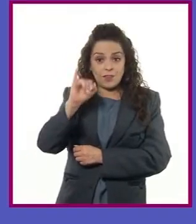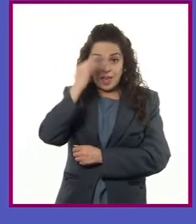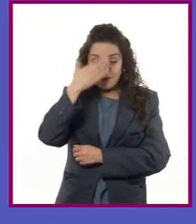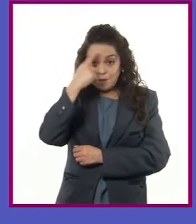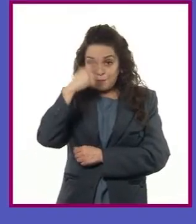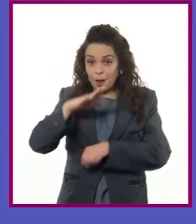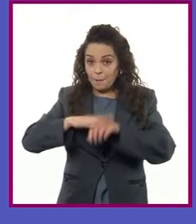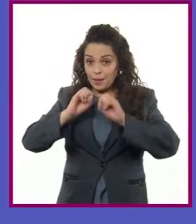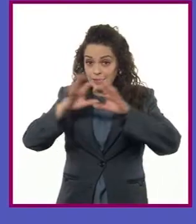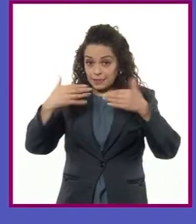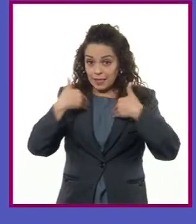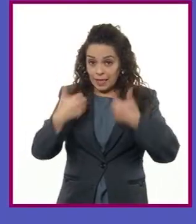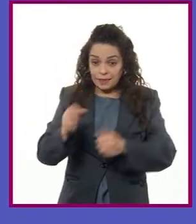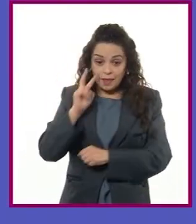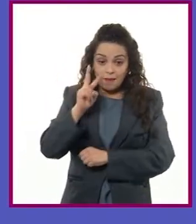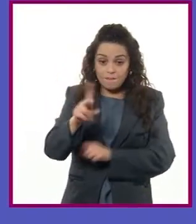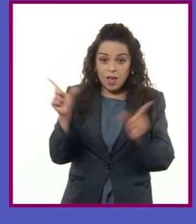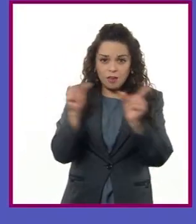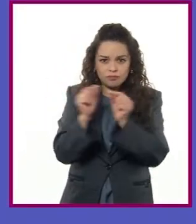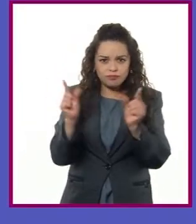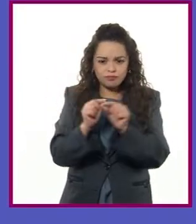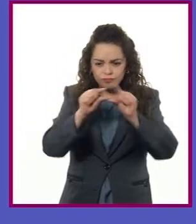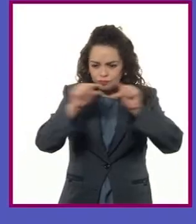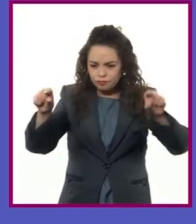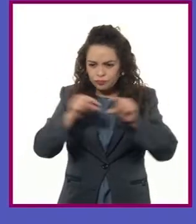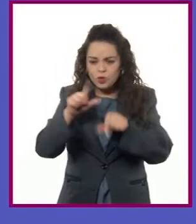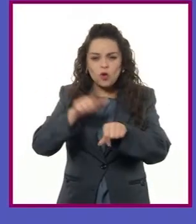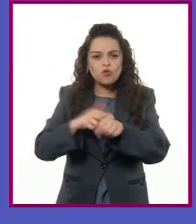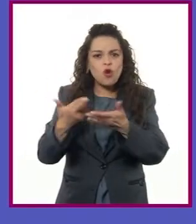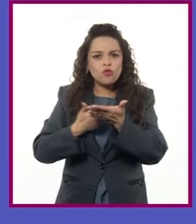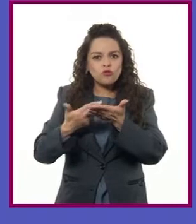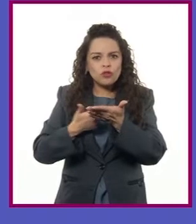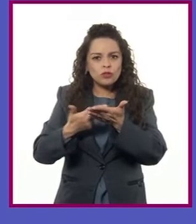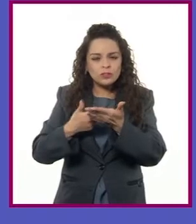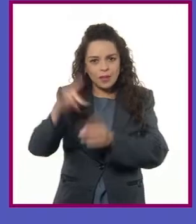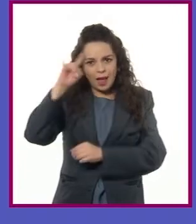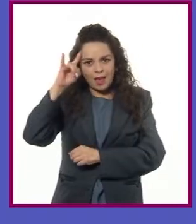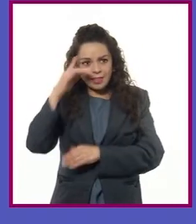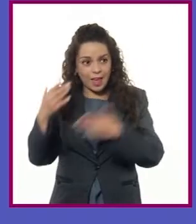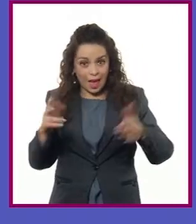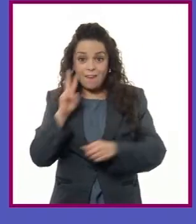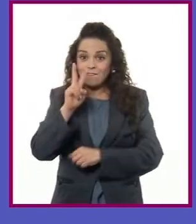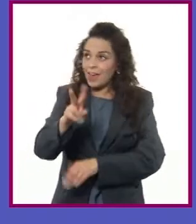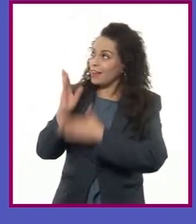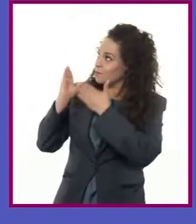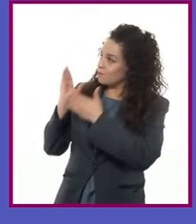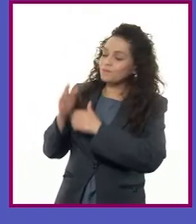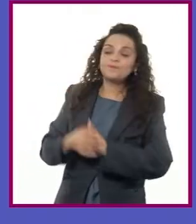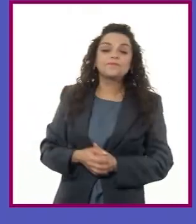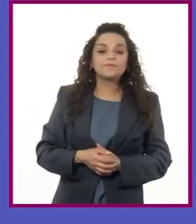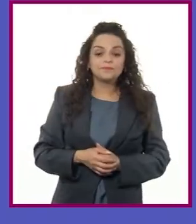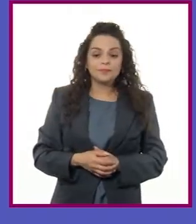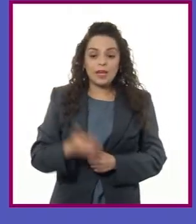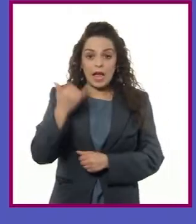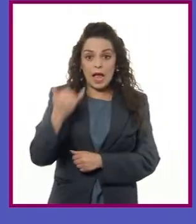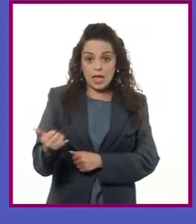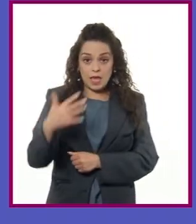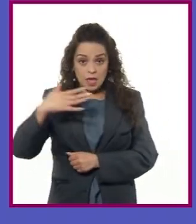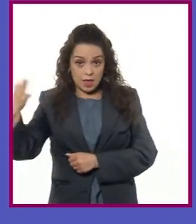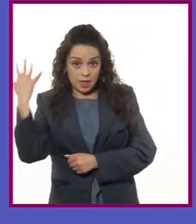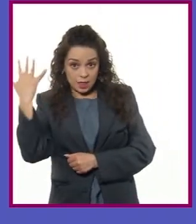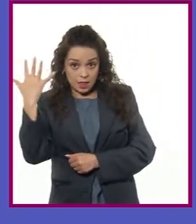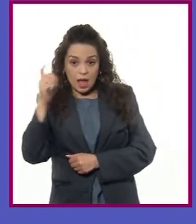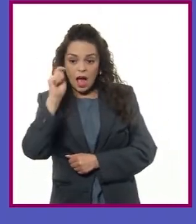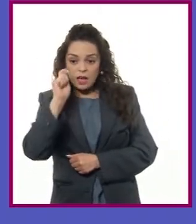Observen brevemente los párrafos resaltados en rosa del lado izquierdo y del lado derecho los que parafraseamos. Como